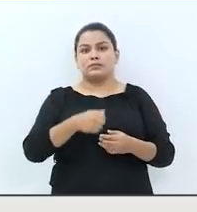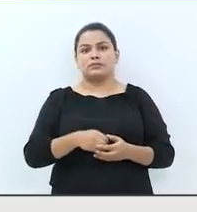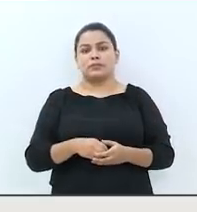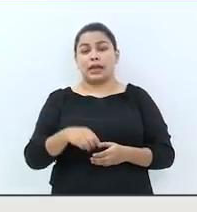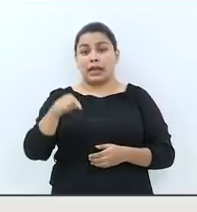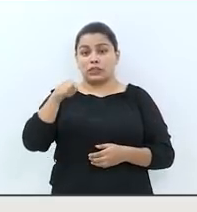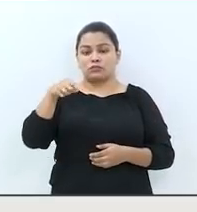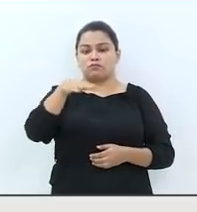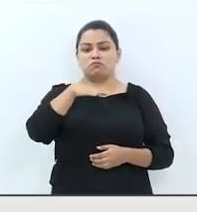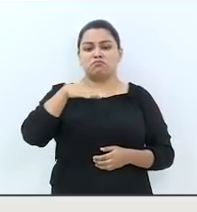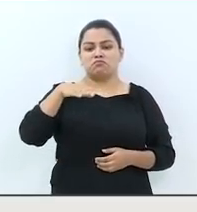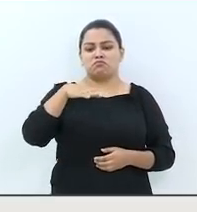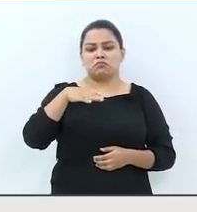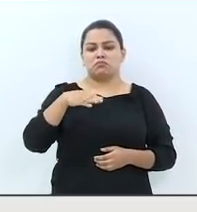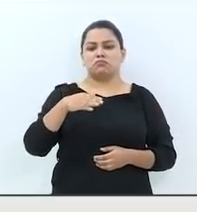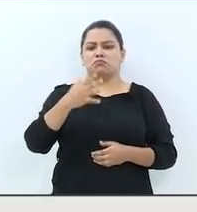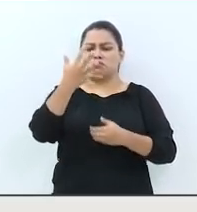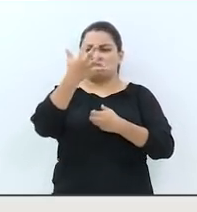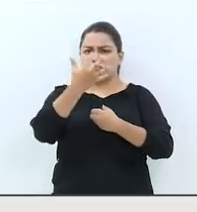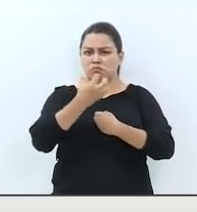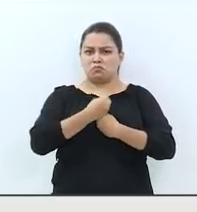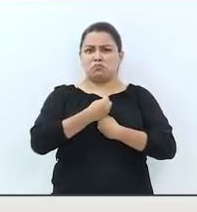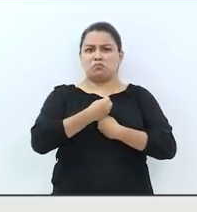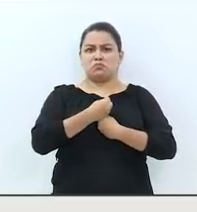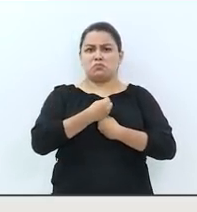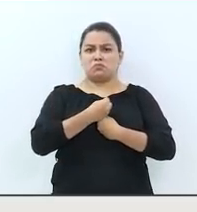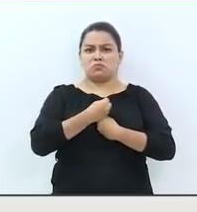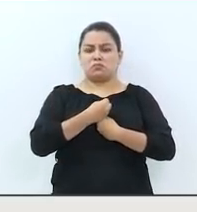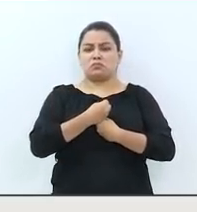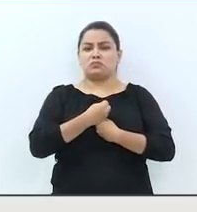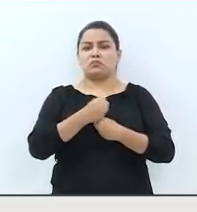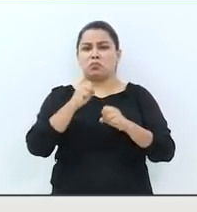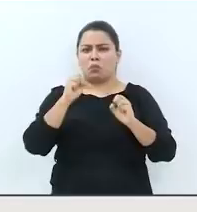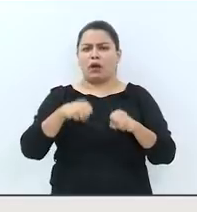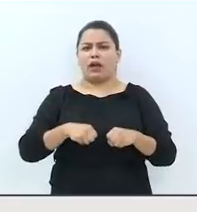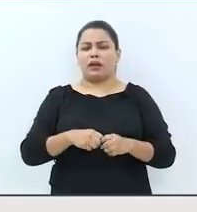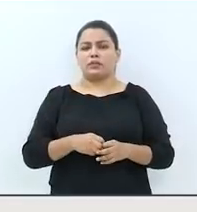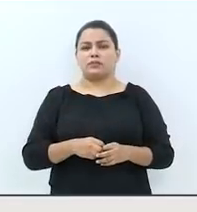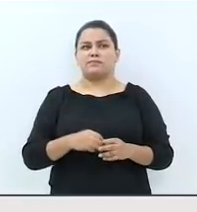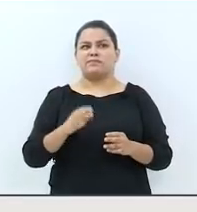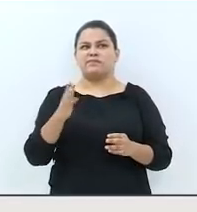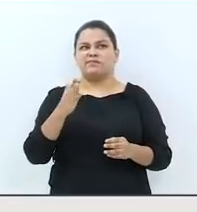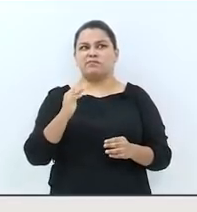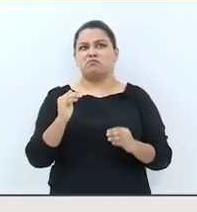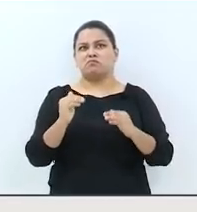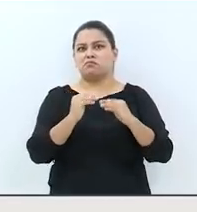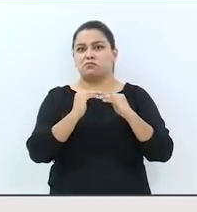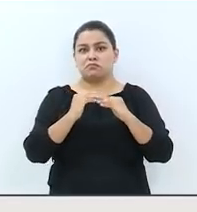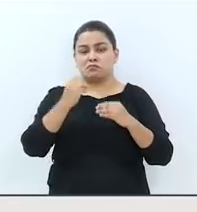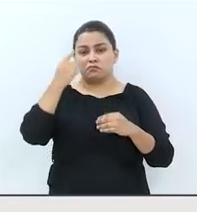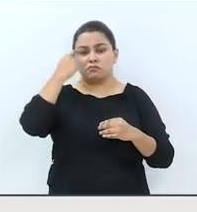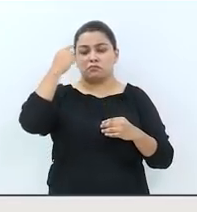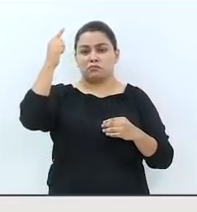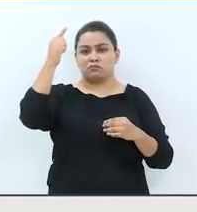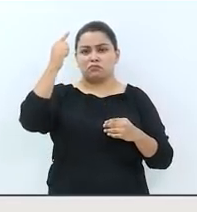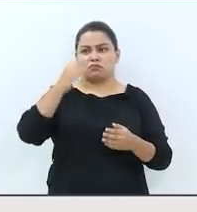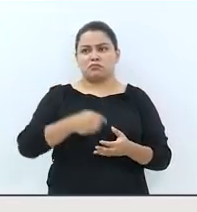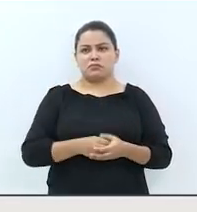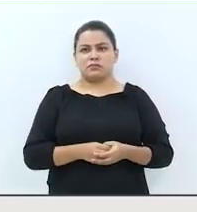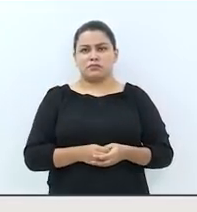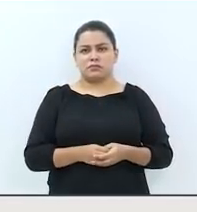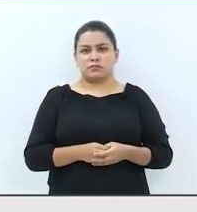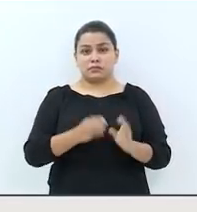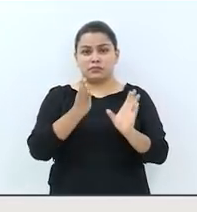esos espacios de aceptación, confianza y apertura. Es algo parecido a la idea o a la noción